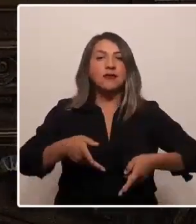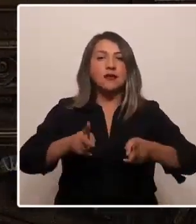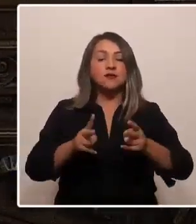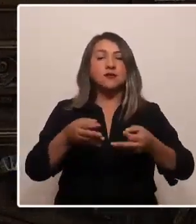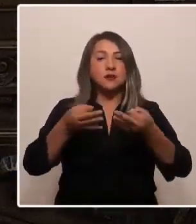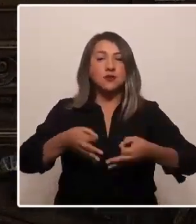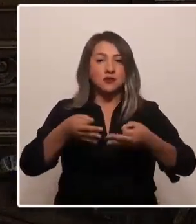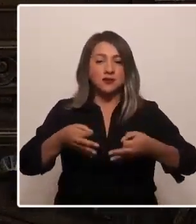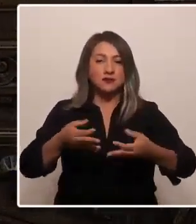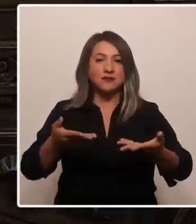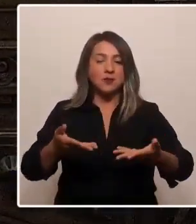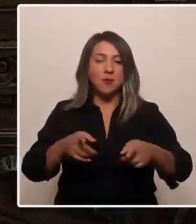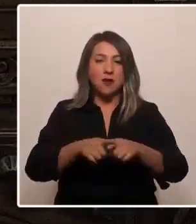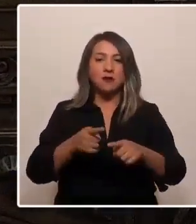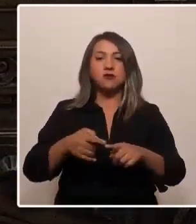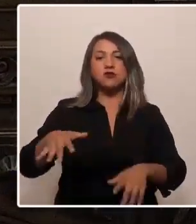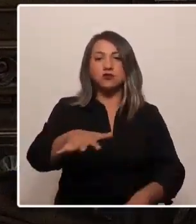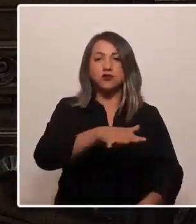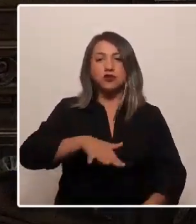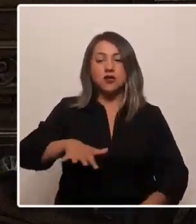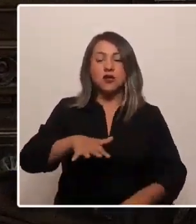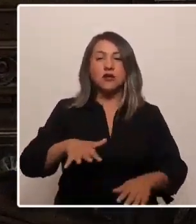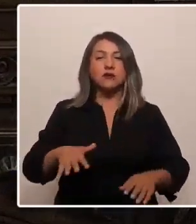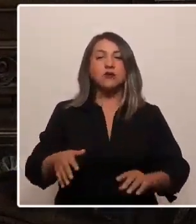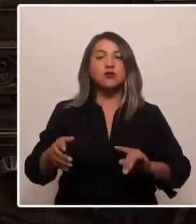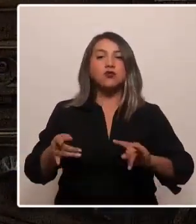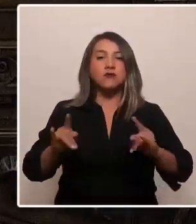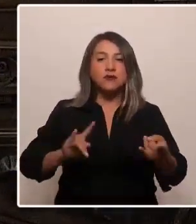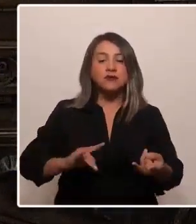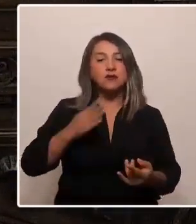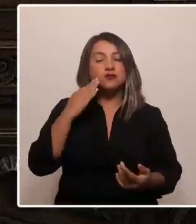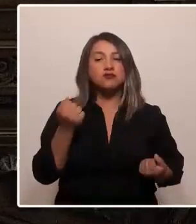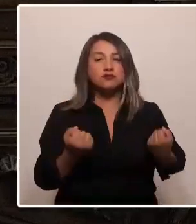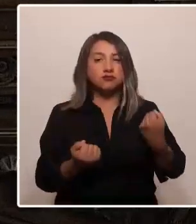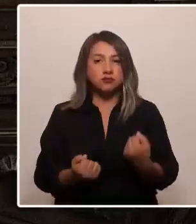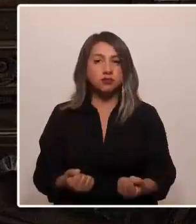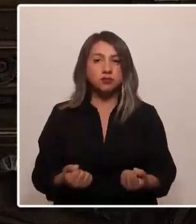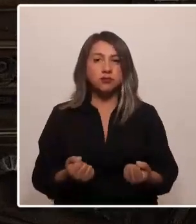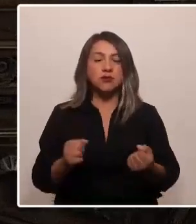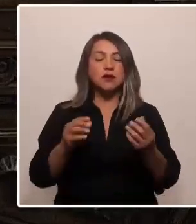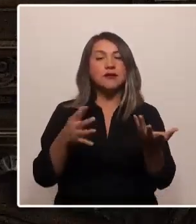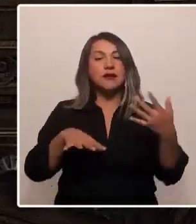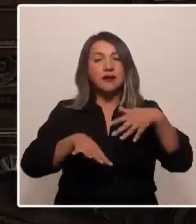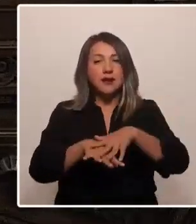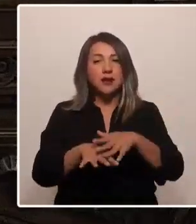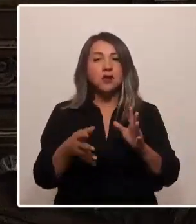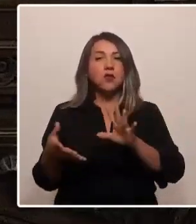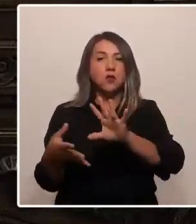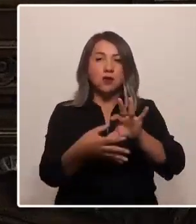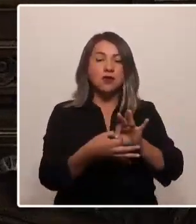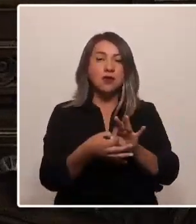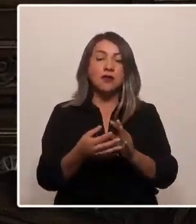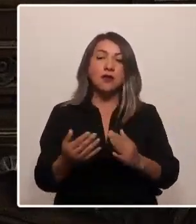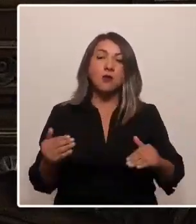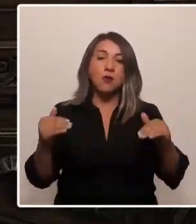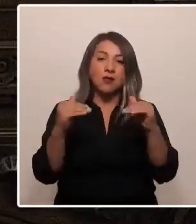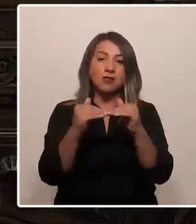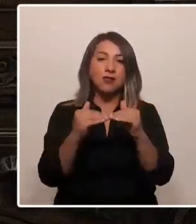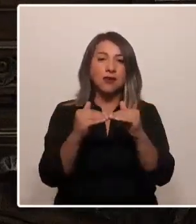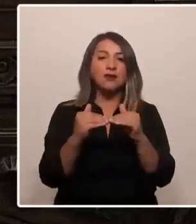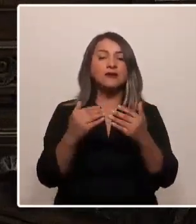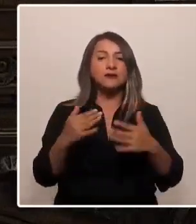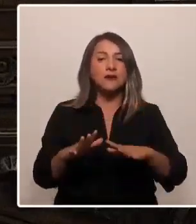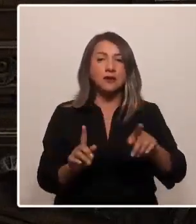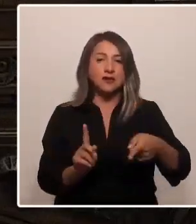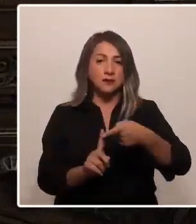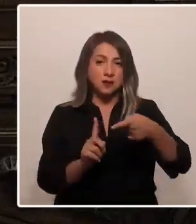social, fundada en los principios de universalidad, solidaridad, integralidad, unidad, igualdad, suficiencia,